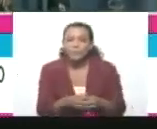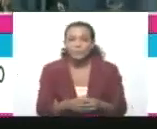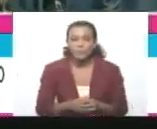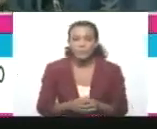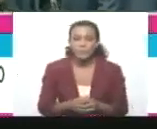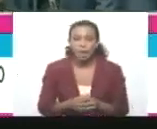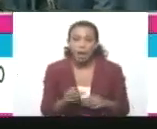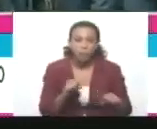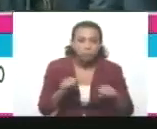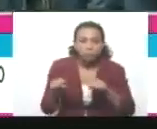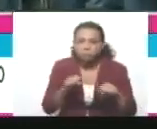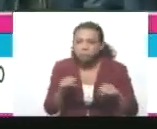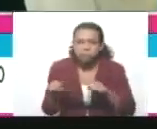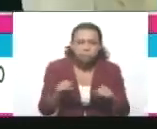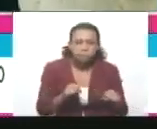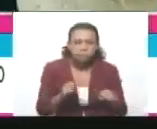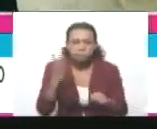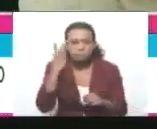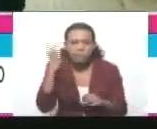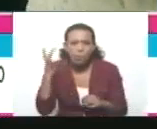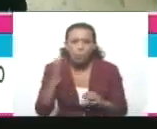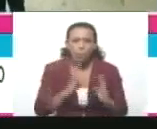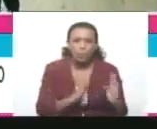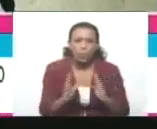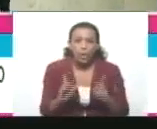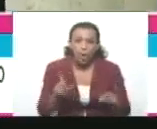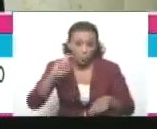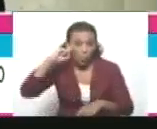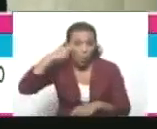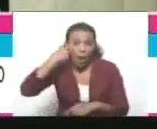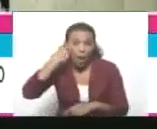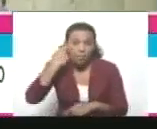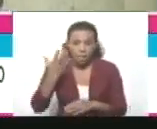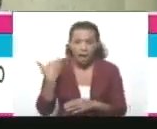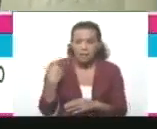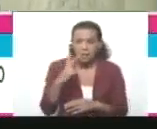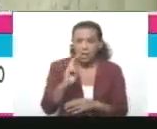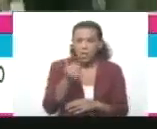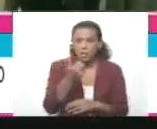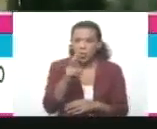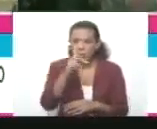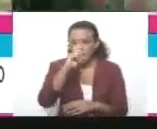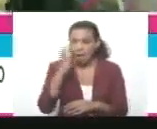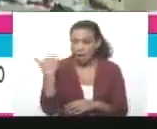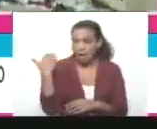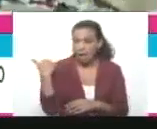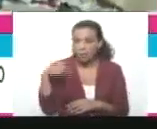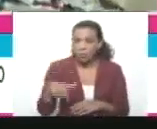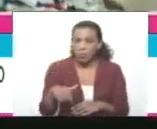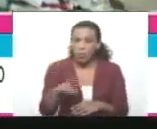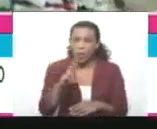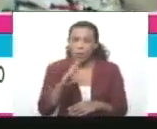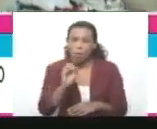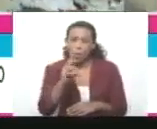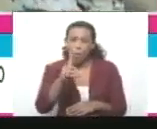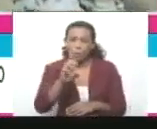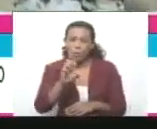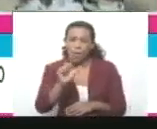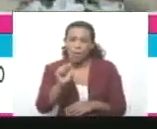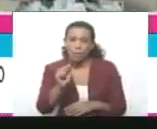operaciones la operación del rodeo recuerdan ustedes hace como doce años la operación de la